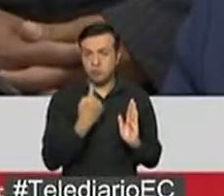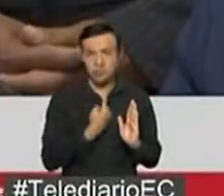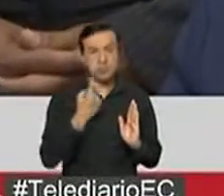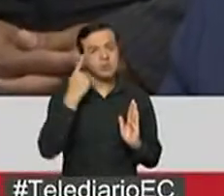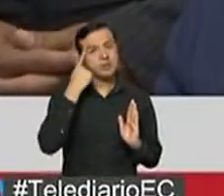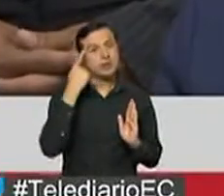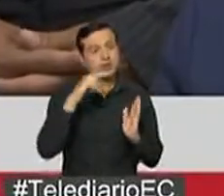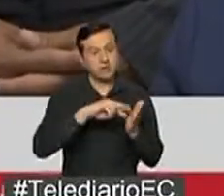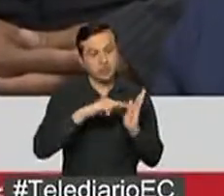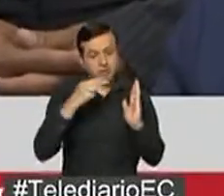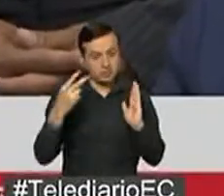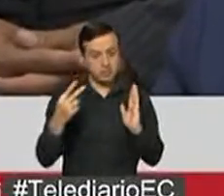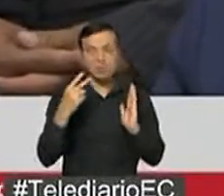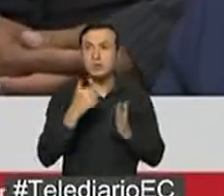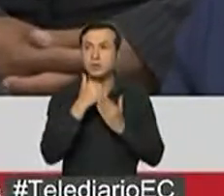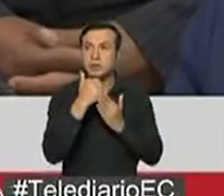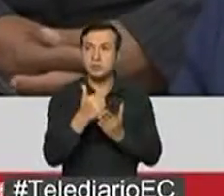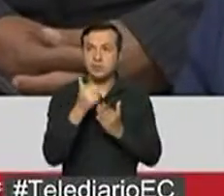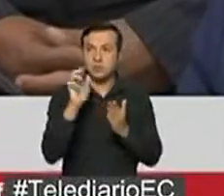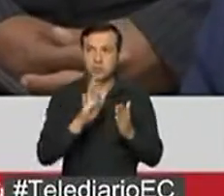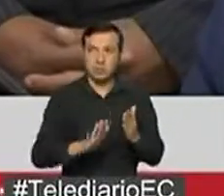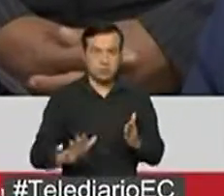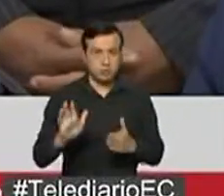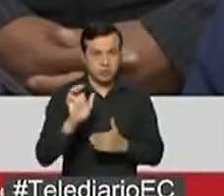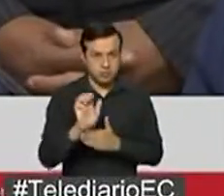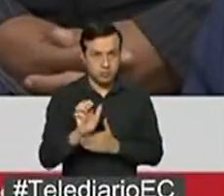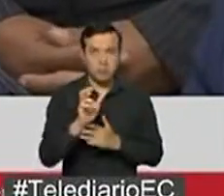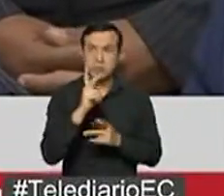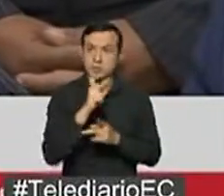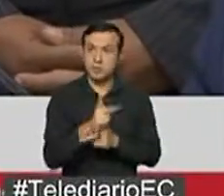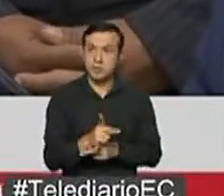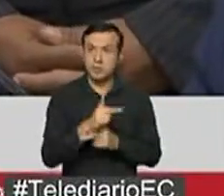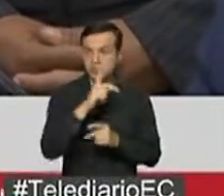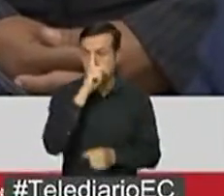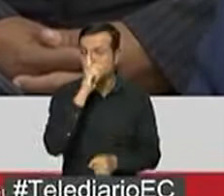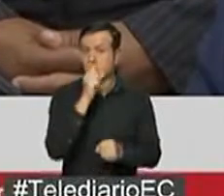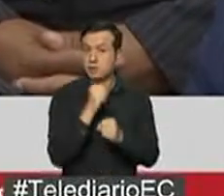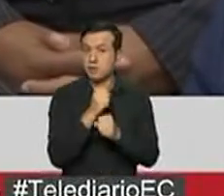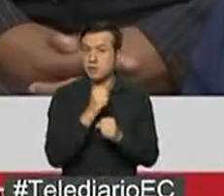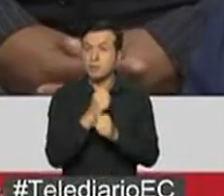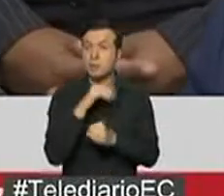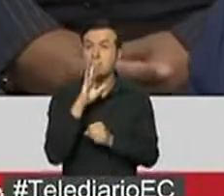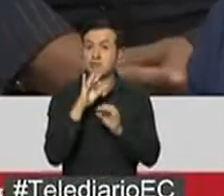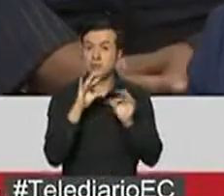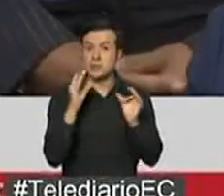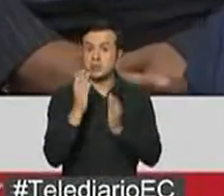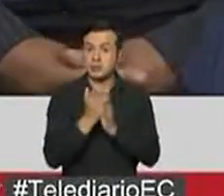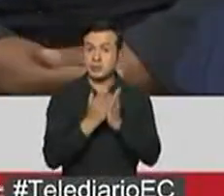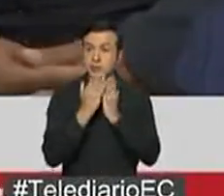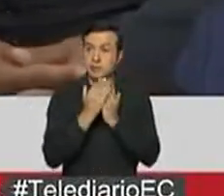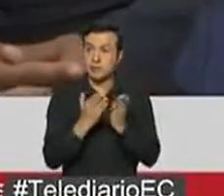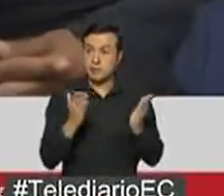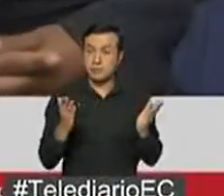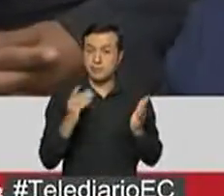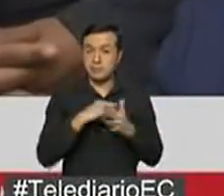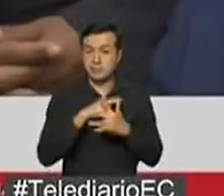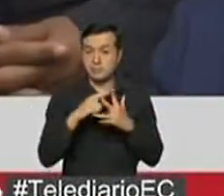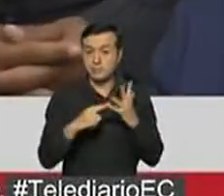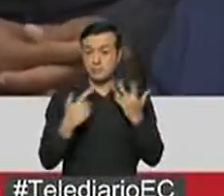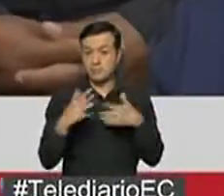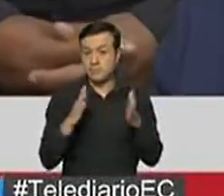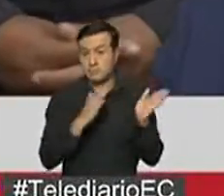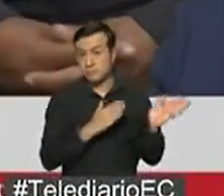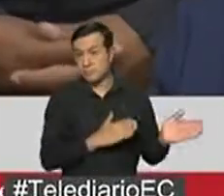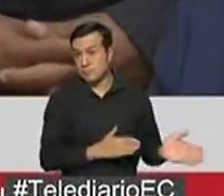la tecnología le sirva a los ecuatorianos conservando el empleo y mejorando la calidad del servicio parte de los preceptos que hemos cuidado